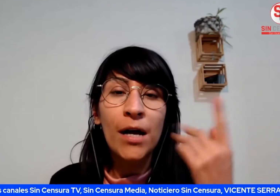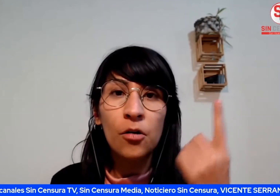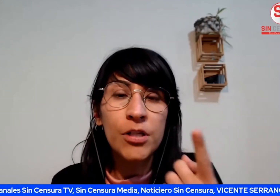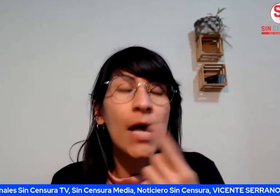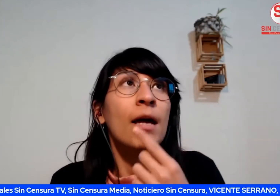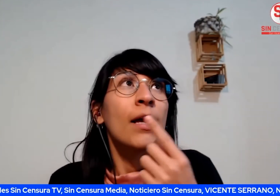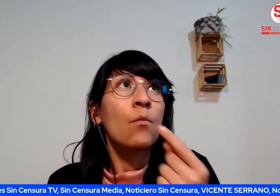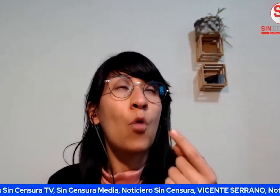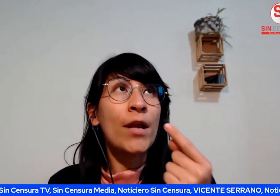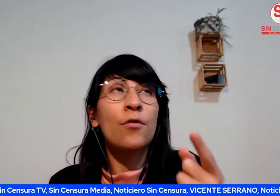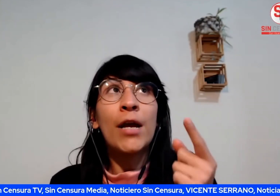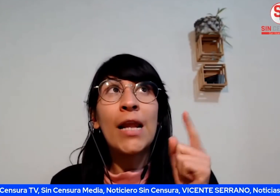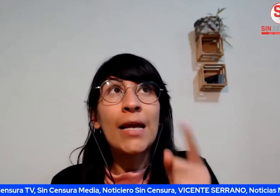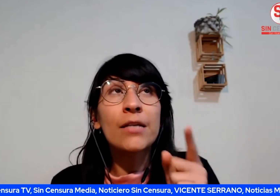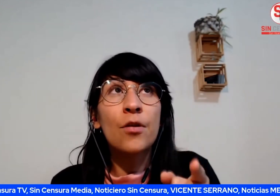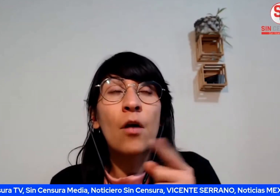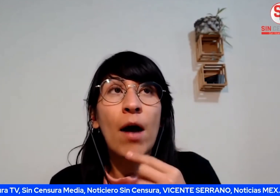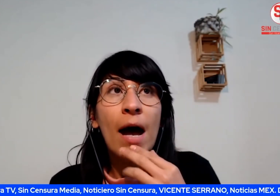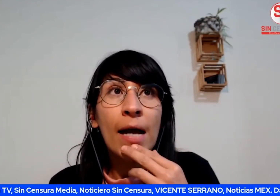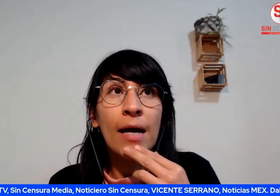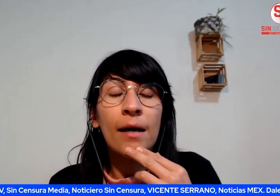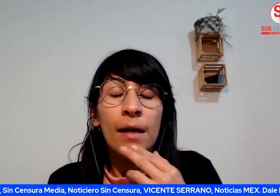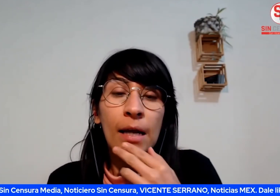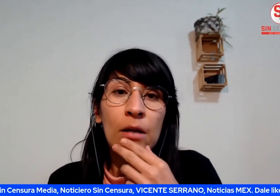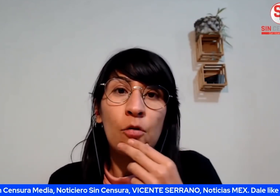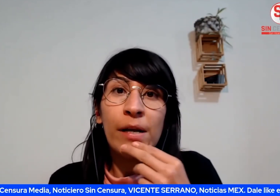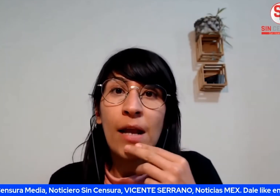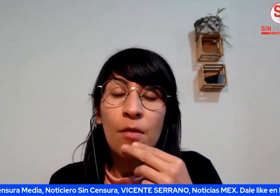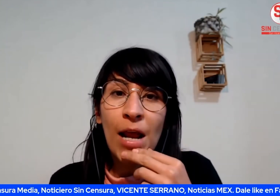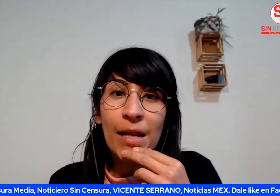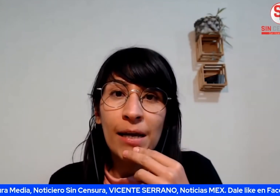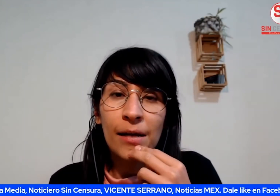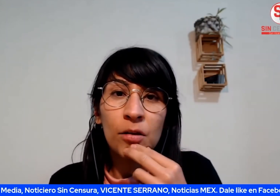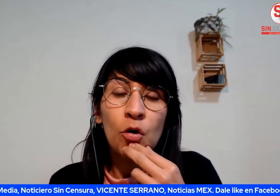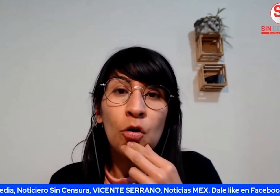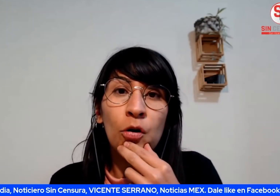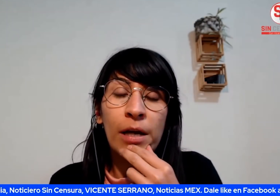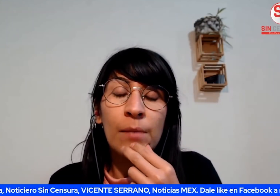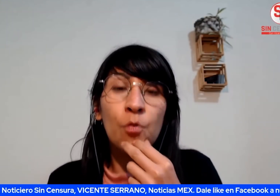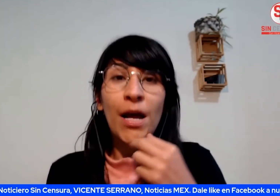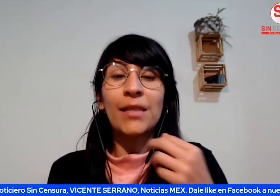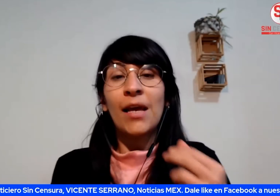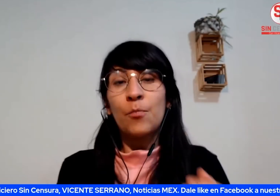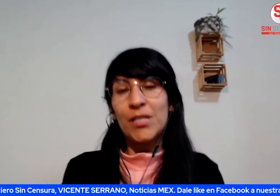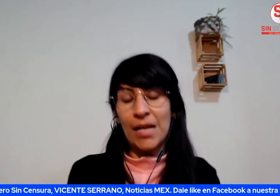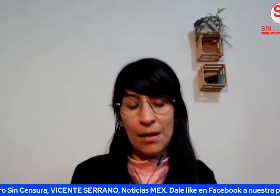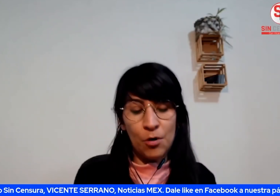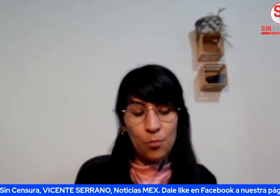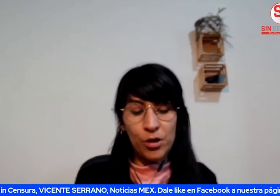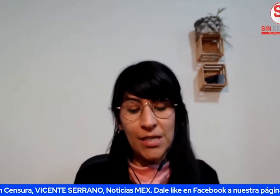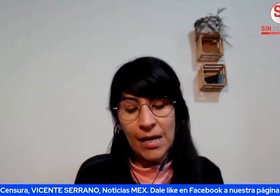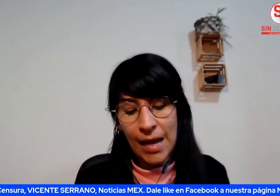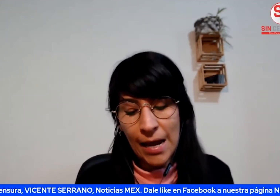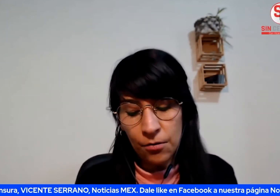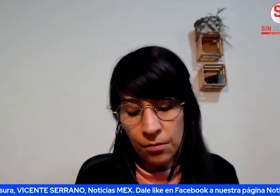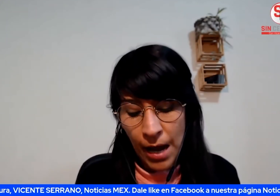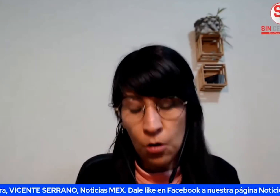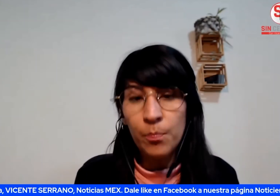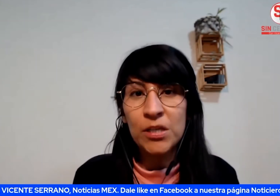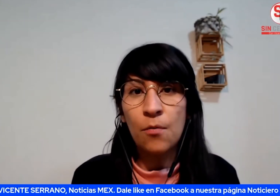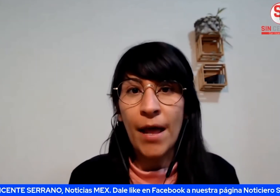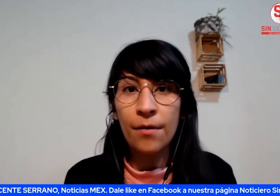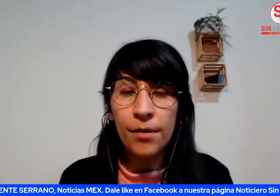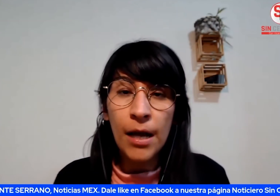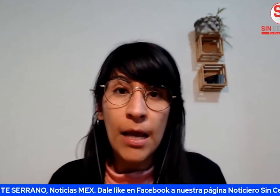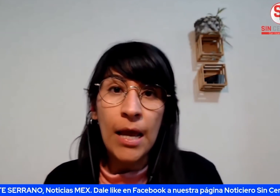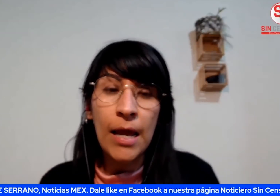es poca cosa. Bueno, en el caso de Oaxaca, el gobernador Alejandro Murat, pues se le vio muy cercano a